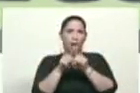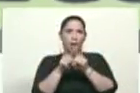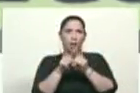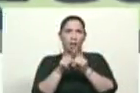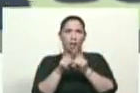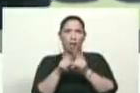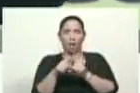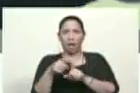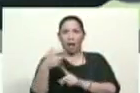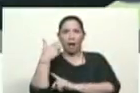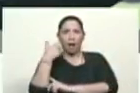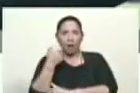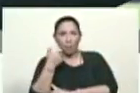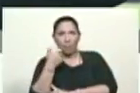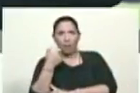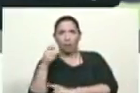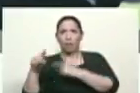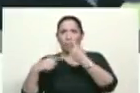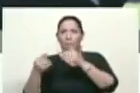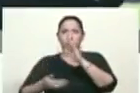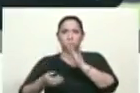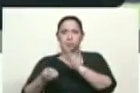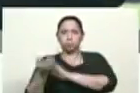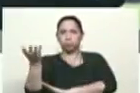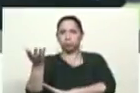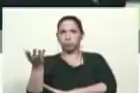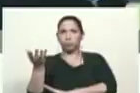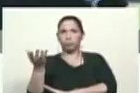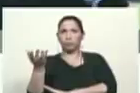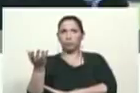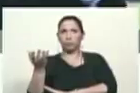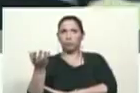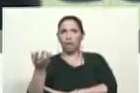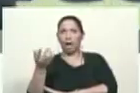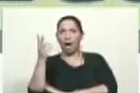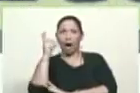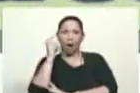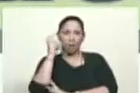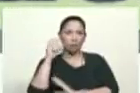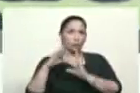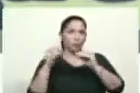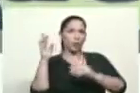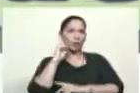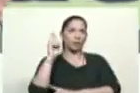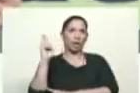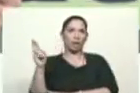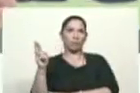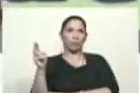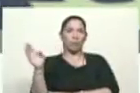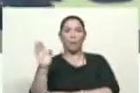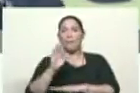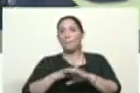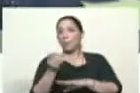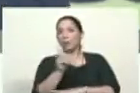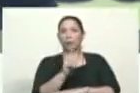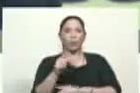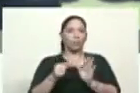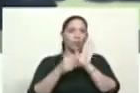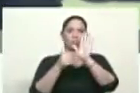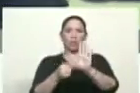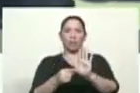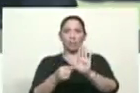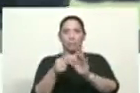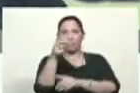lo grabaron y sacaron un audio por todas las radios, porque no mostraban, por supuesto, video, era la